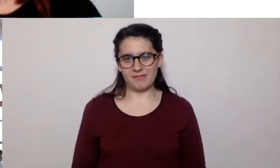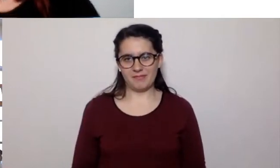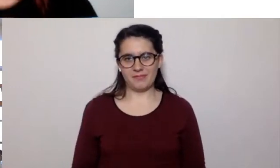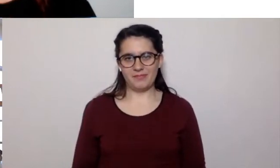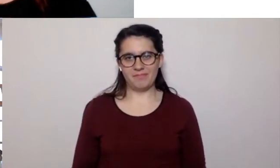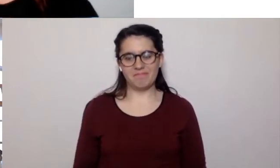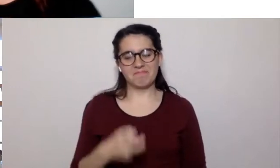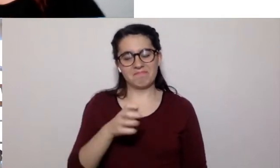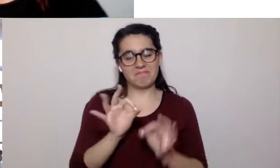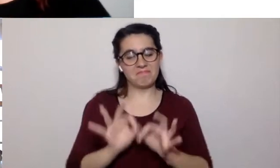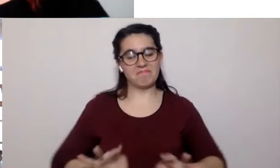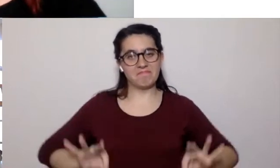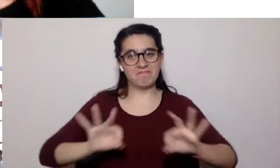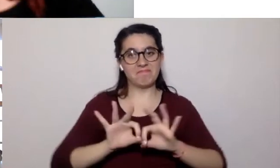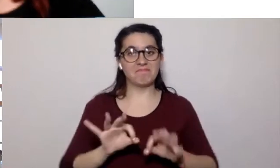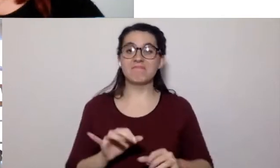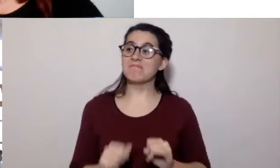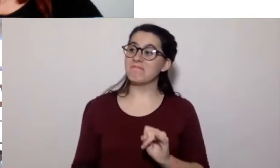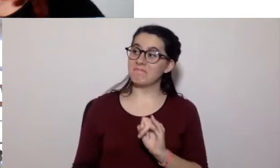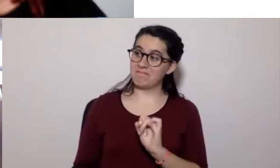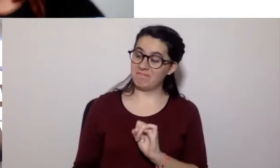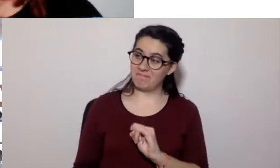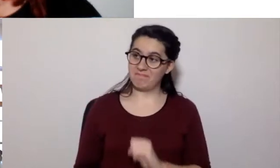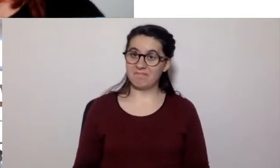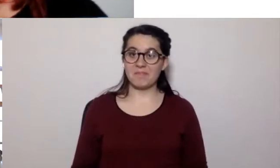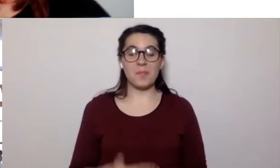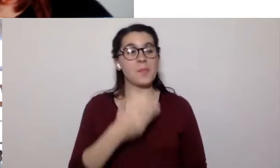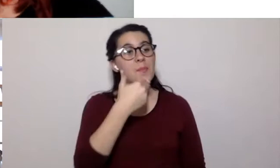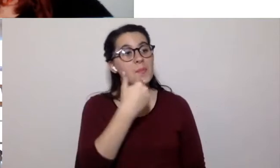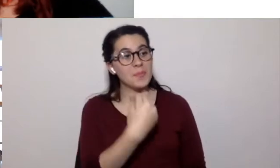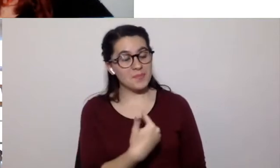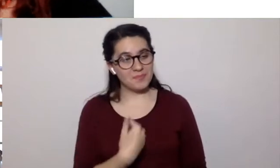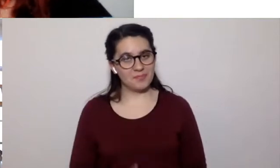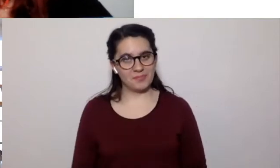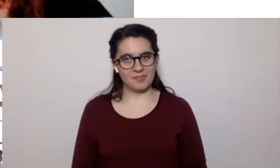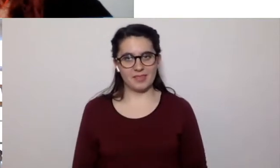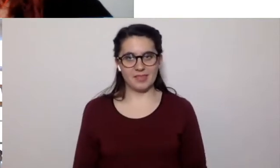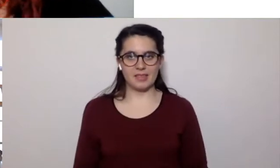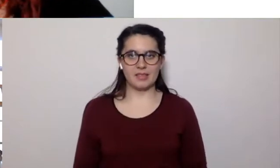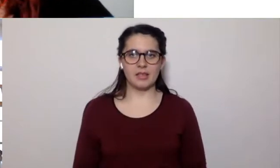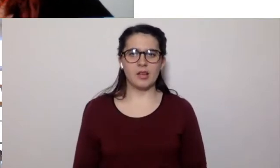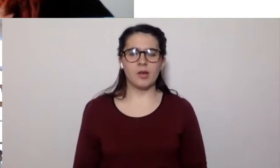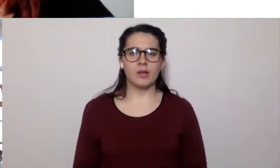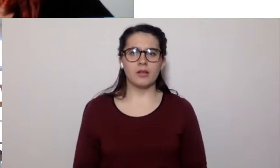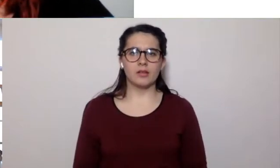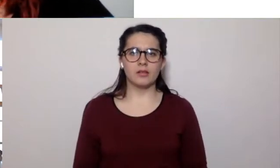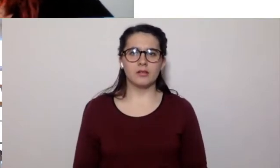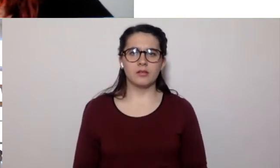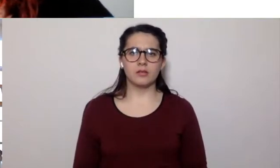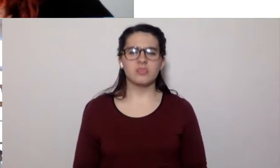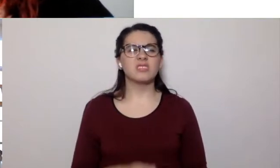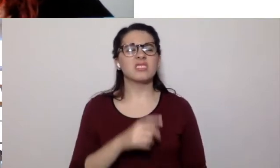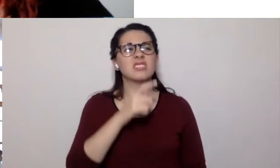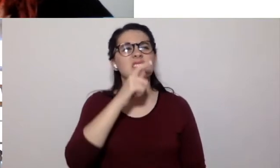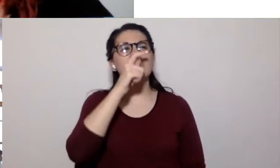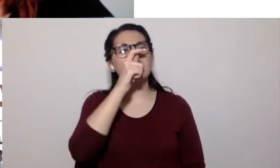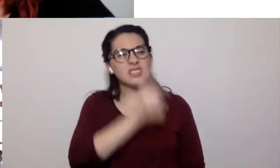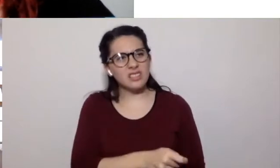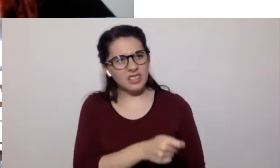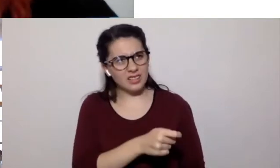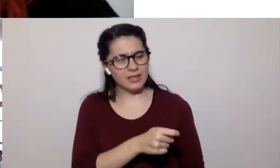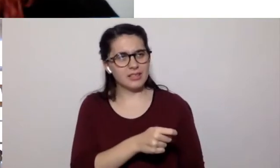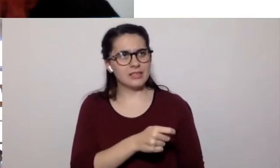Ok. Ajá. Excelente. ¿Qué es el estrés, Charo? Porque